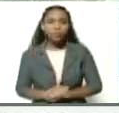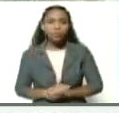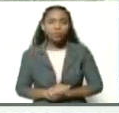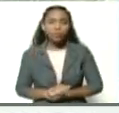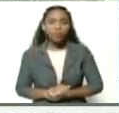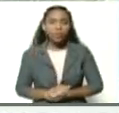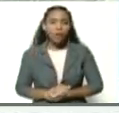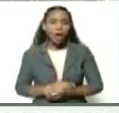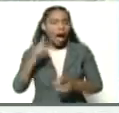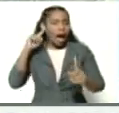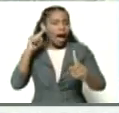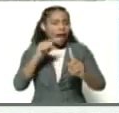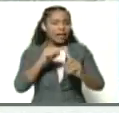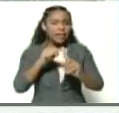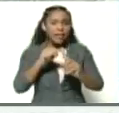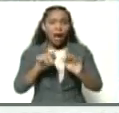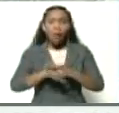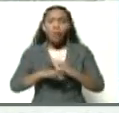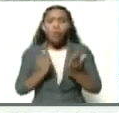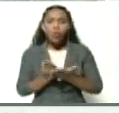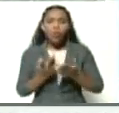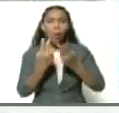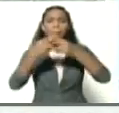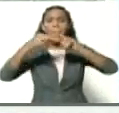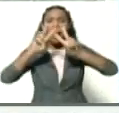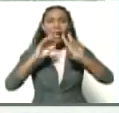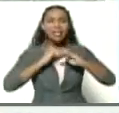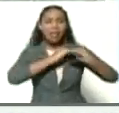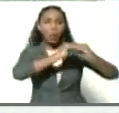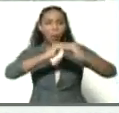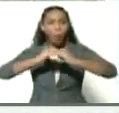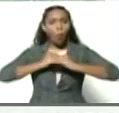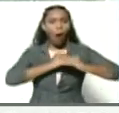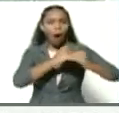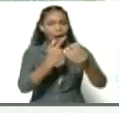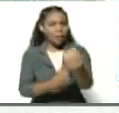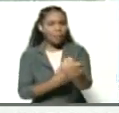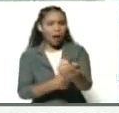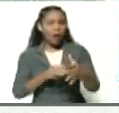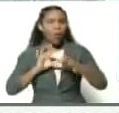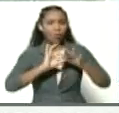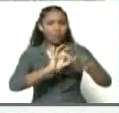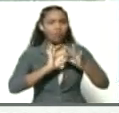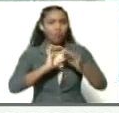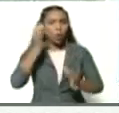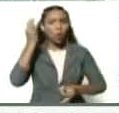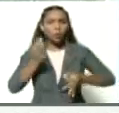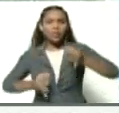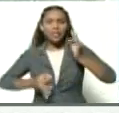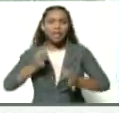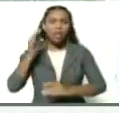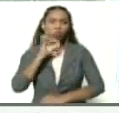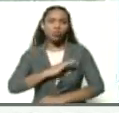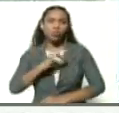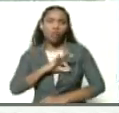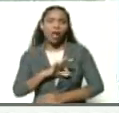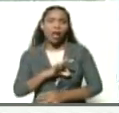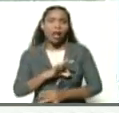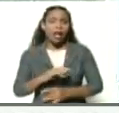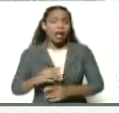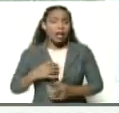hacia un mundo de paz, de igualdad, de hermandad, de justicia. Domingo de